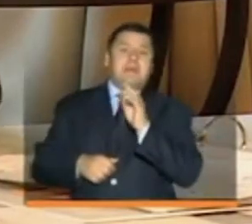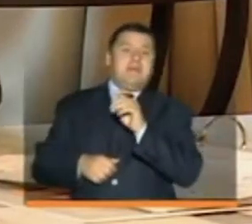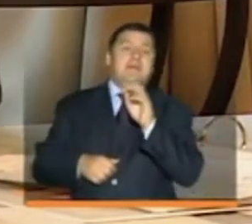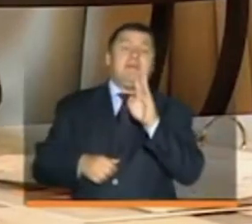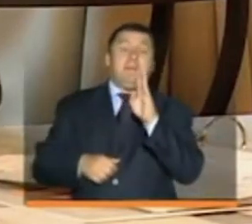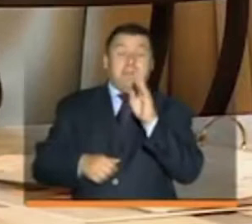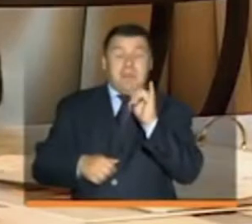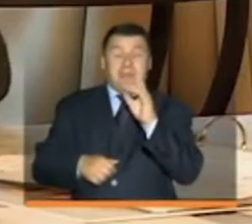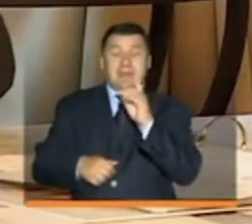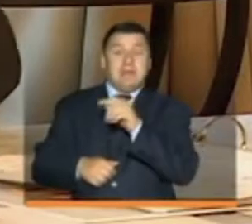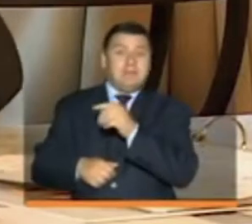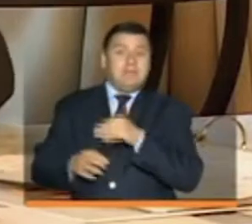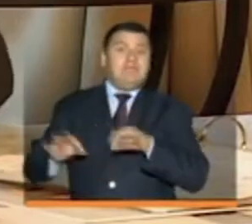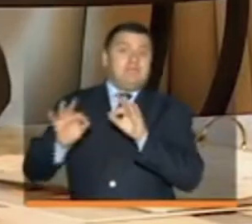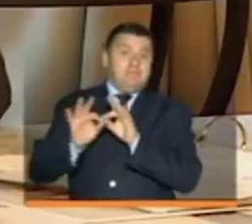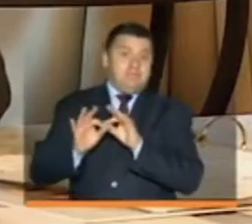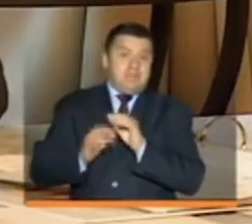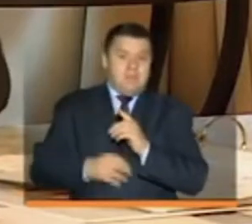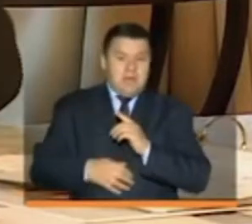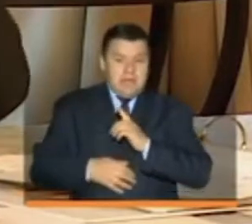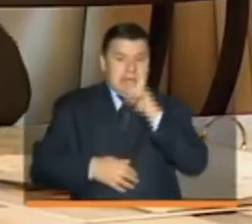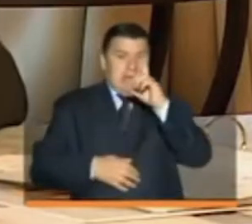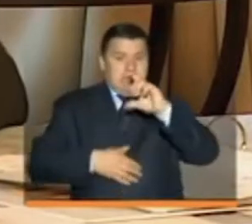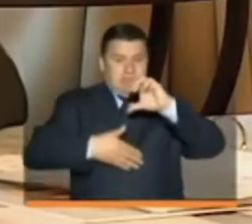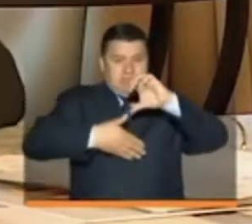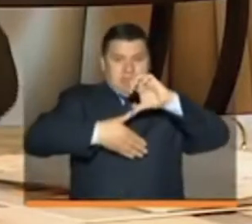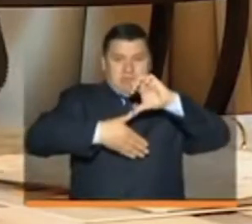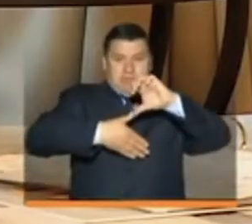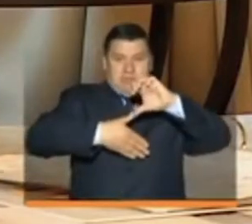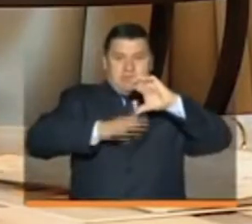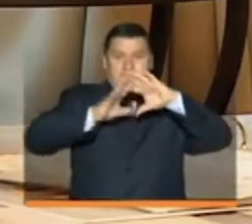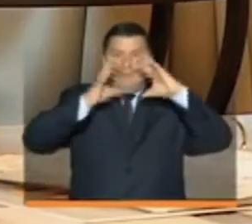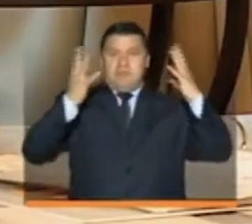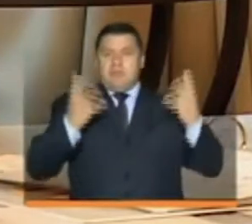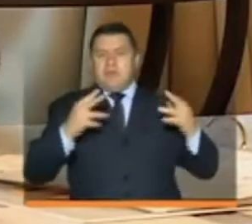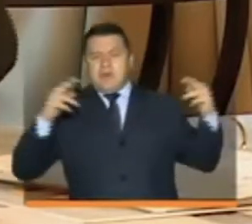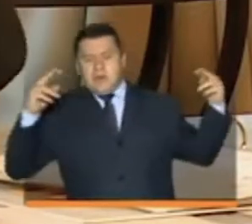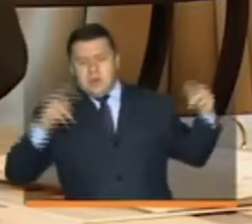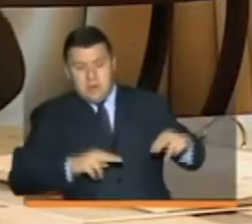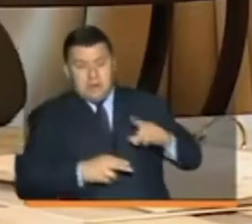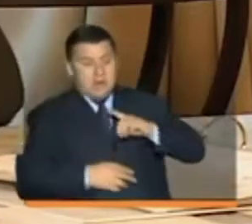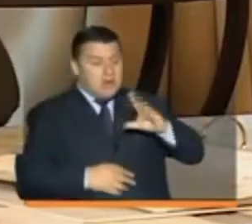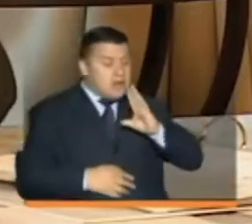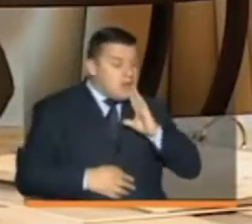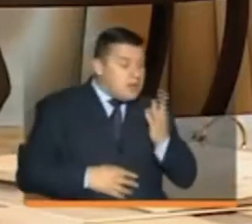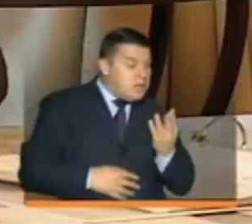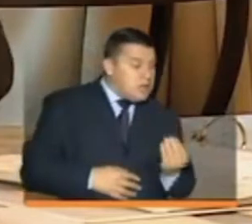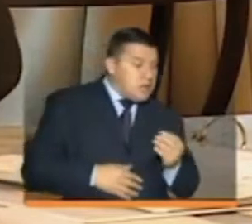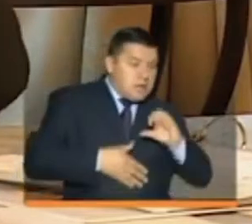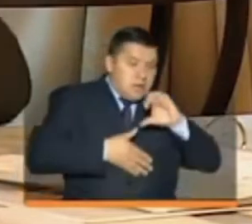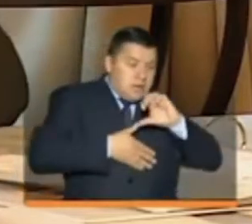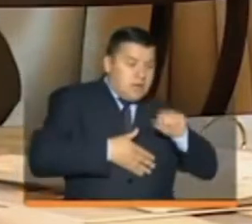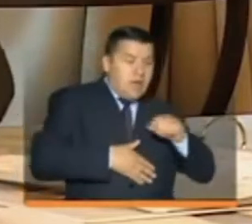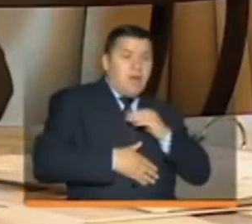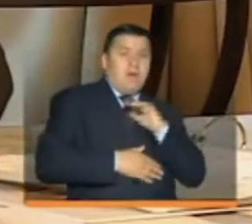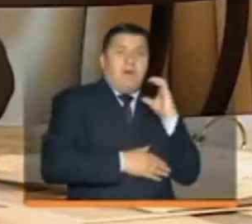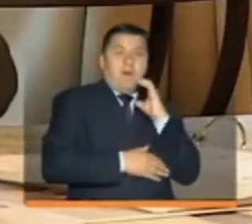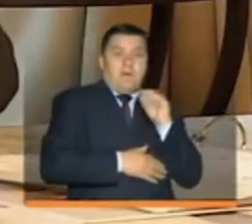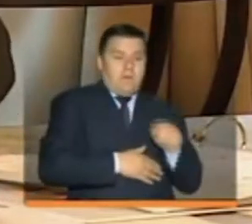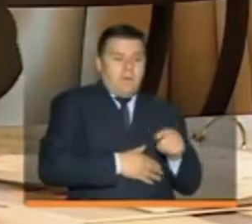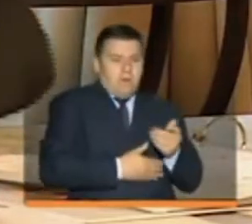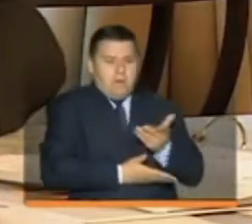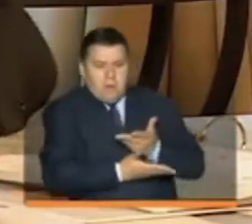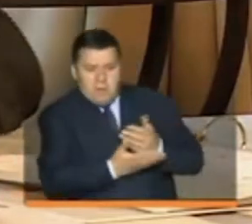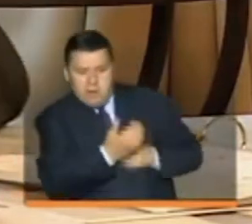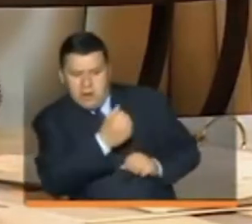ejerce un liderazgo regional alrededor de los propósitos del comercio, de la inversión, del